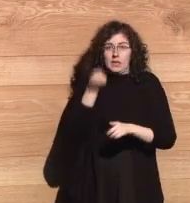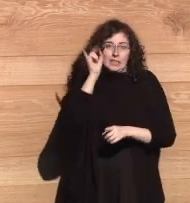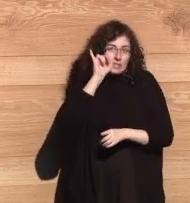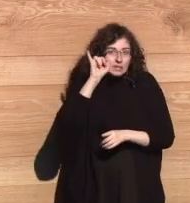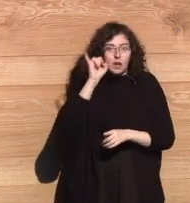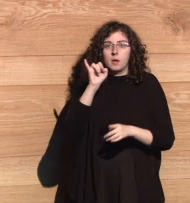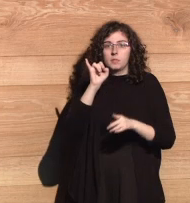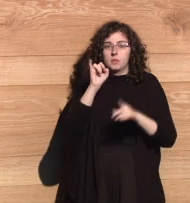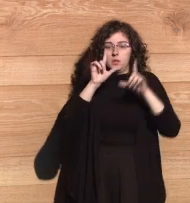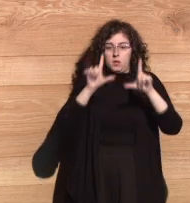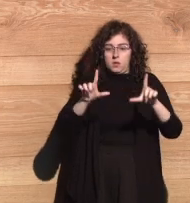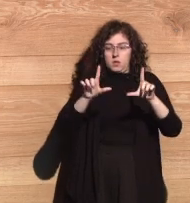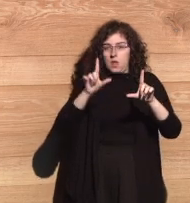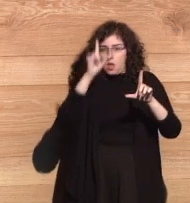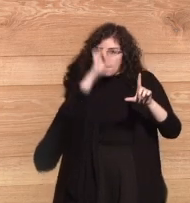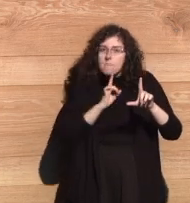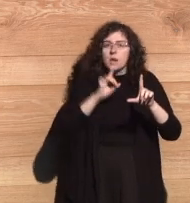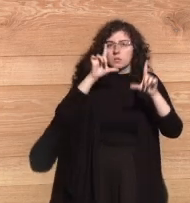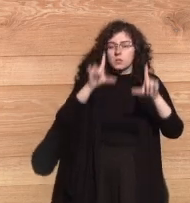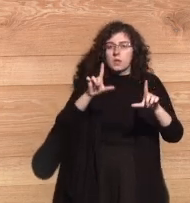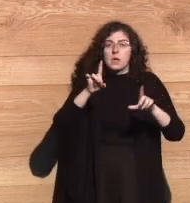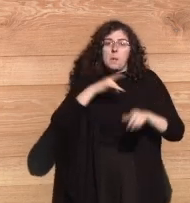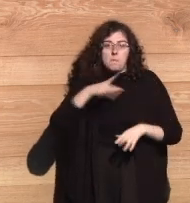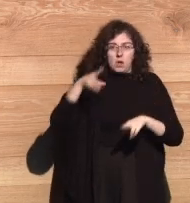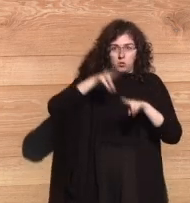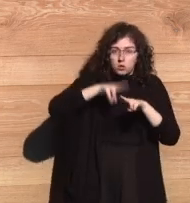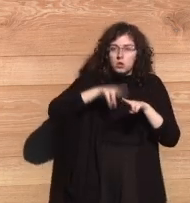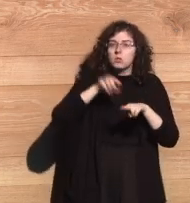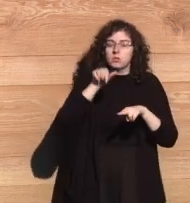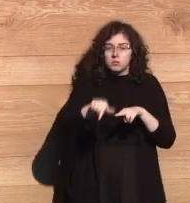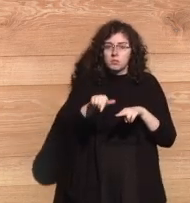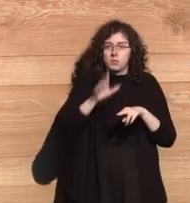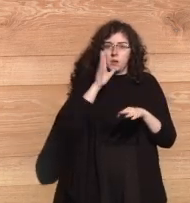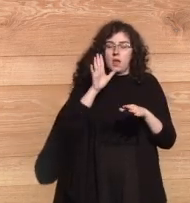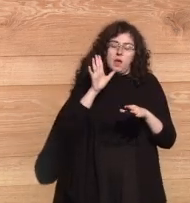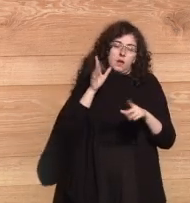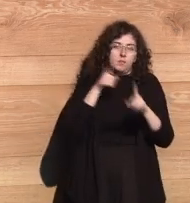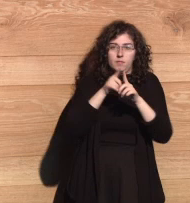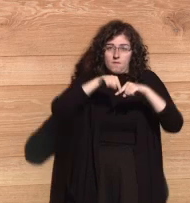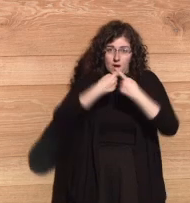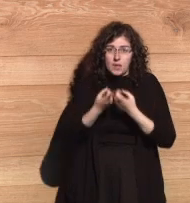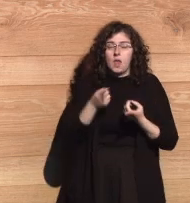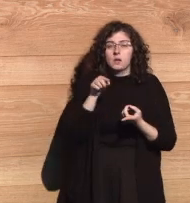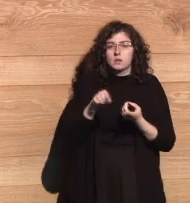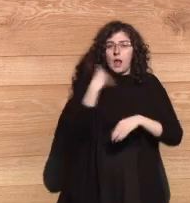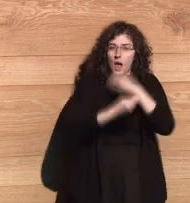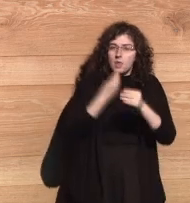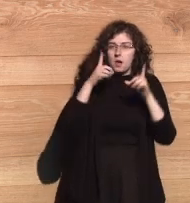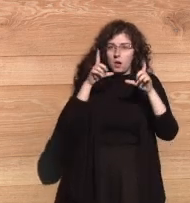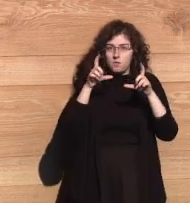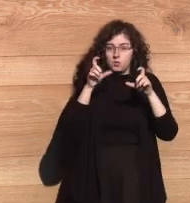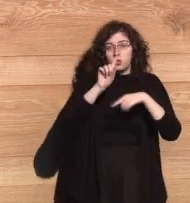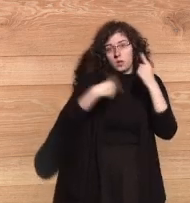imágenes cuadradas, blanco y negro, porque pensé en los álbumes antiguos de familia. Entonces hacía las fotos, llevé